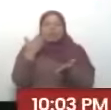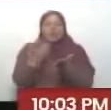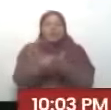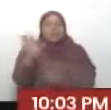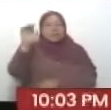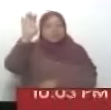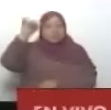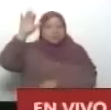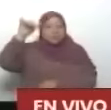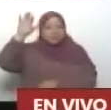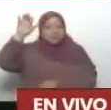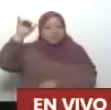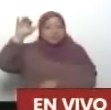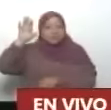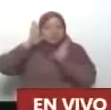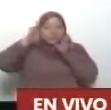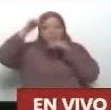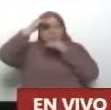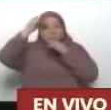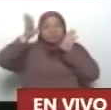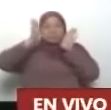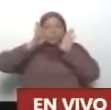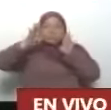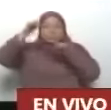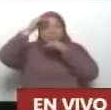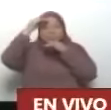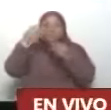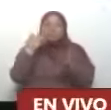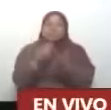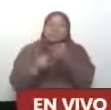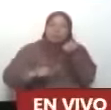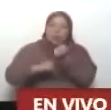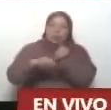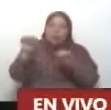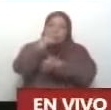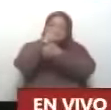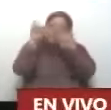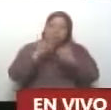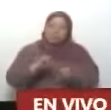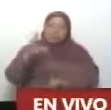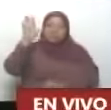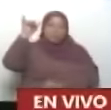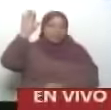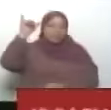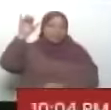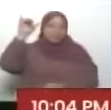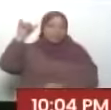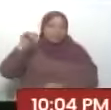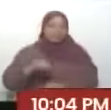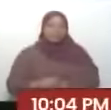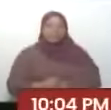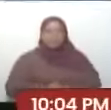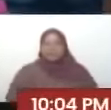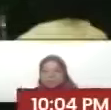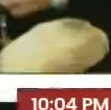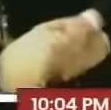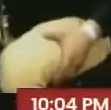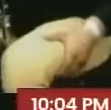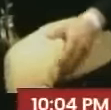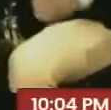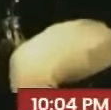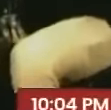gracias por vernos, por escucharnos, por apoyarnos. Gracias. Nos vemos pronto. ¡Gaita!